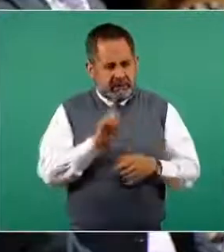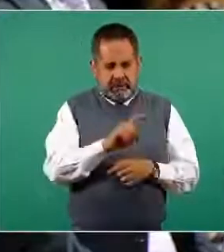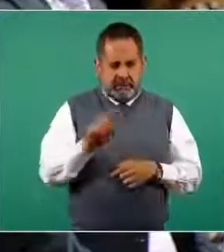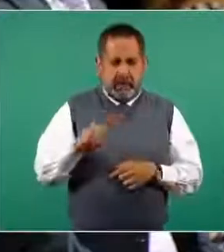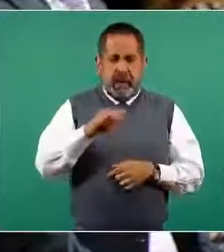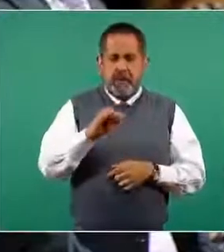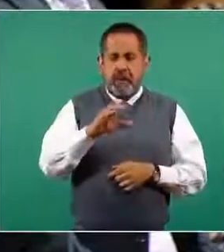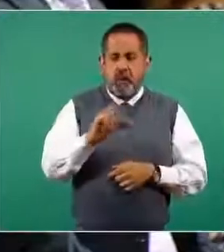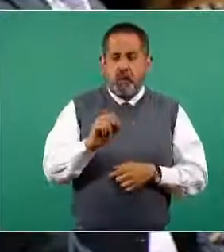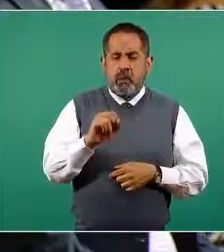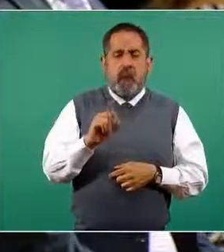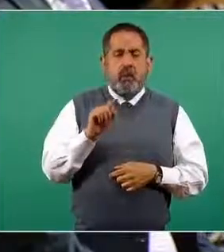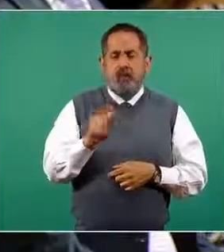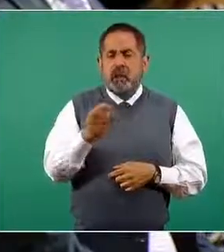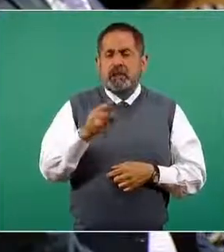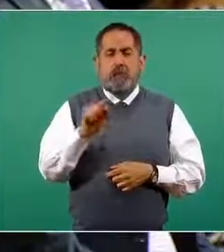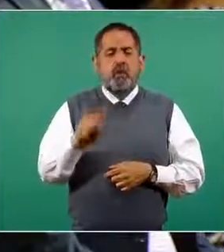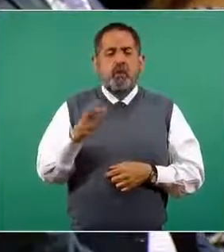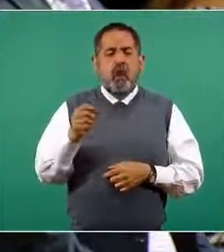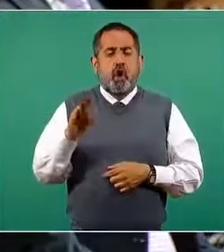dice